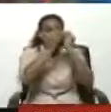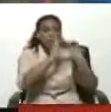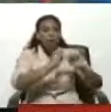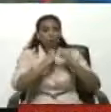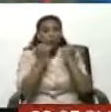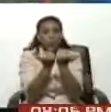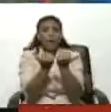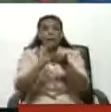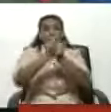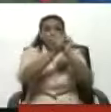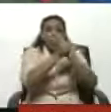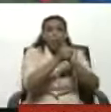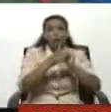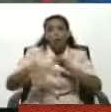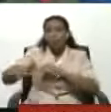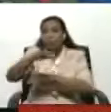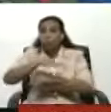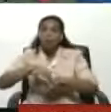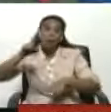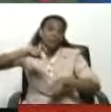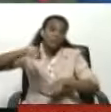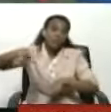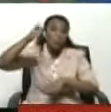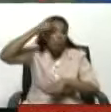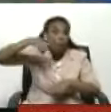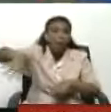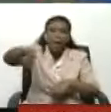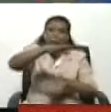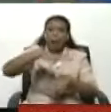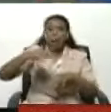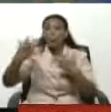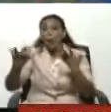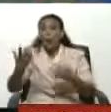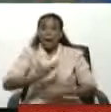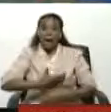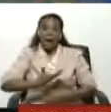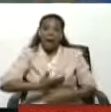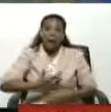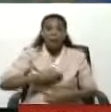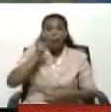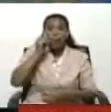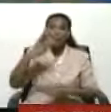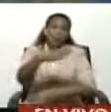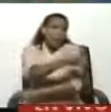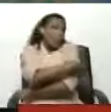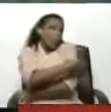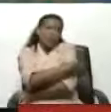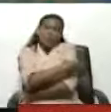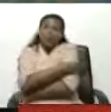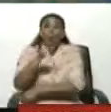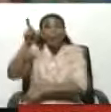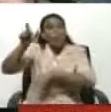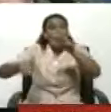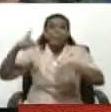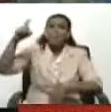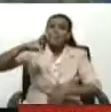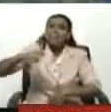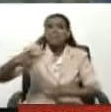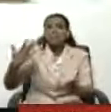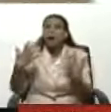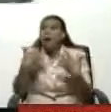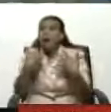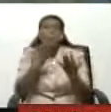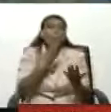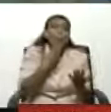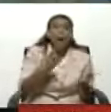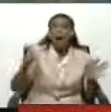un plan de bacheo. Porque bueno, es un pueblo que el gobernador, el alcalde, son de oposición y es una gente que necesita hablar con alguien. Y